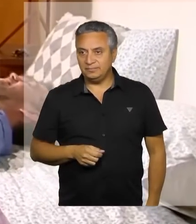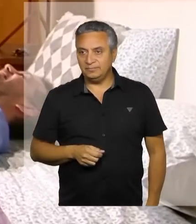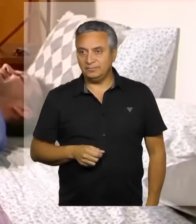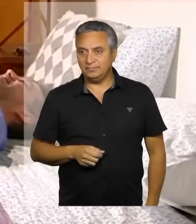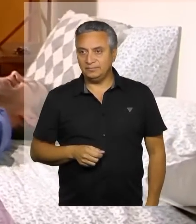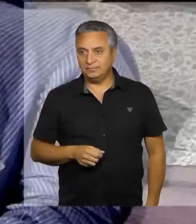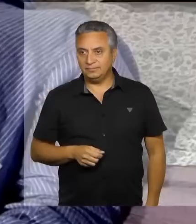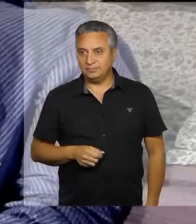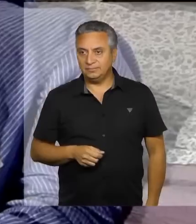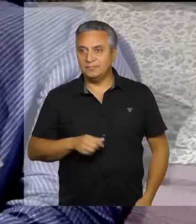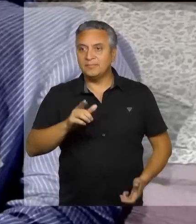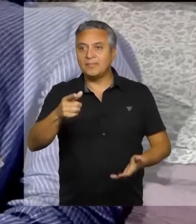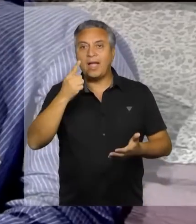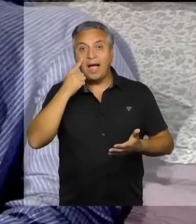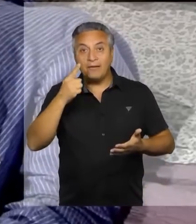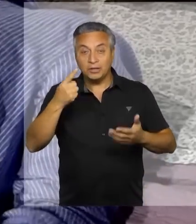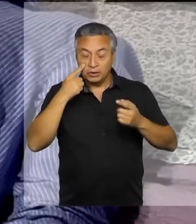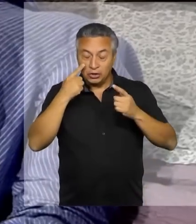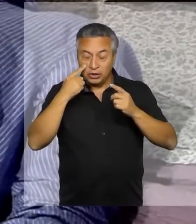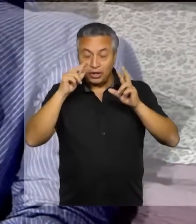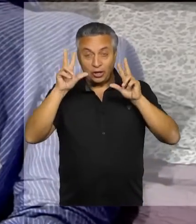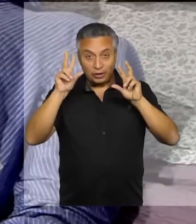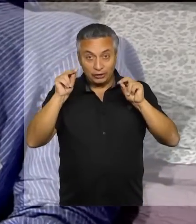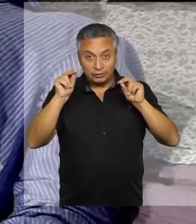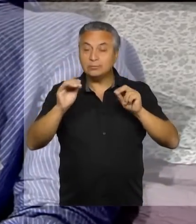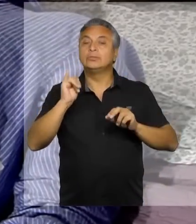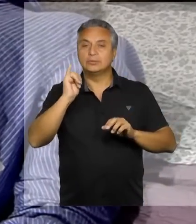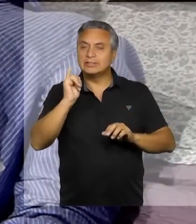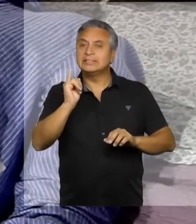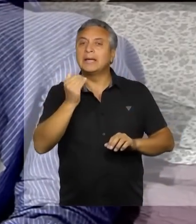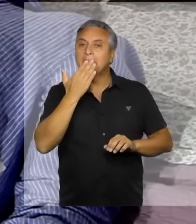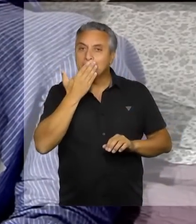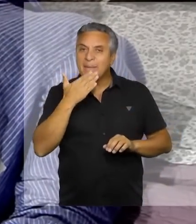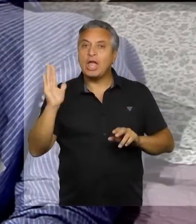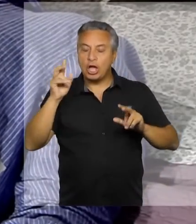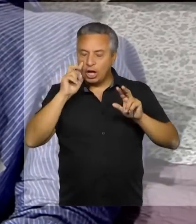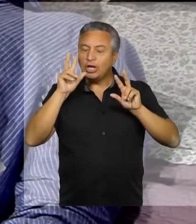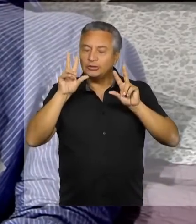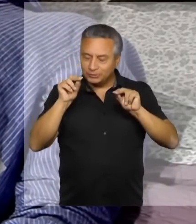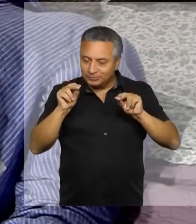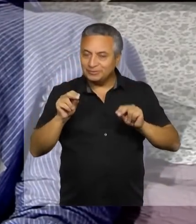Ven. A ver. ¿Tengo que cerrar los ojos? Mejor, sí.